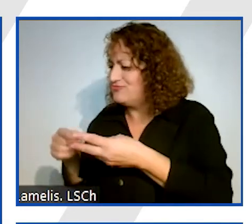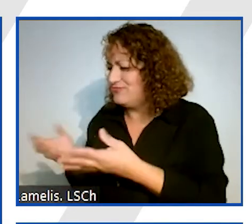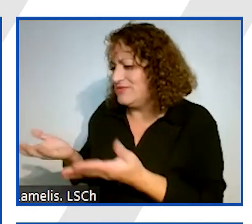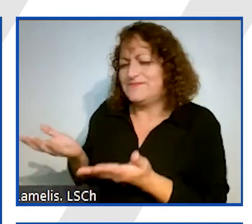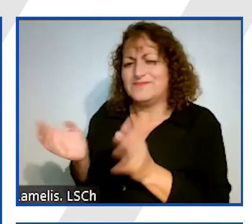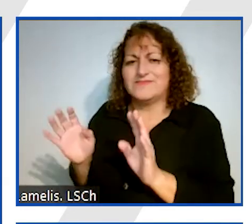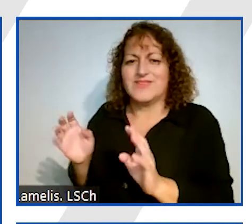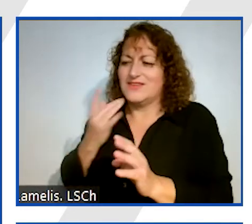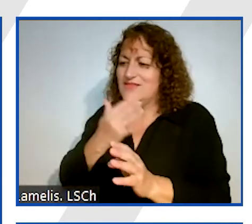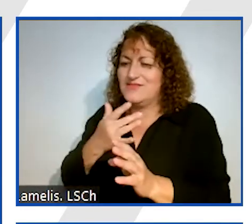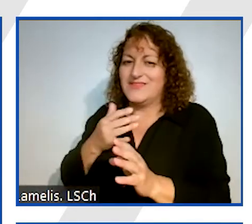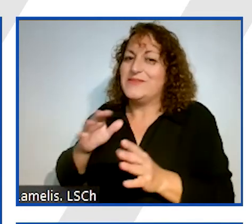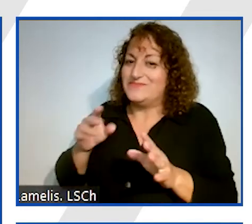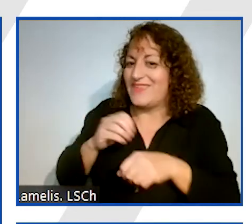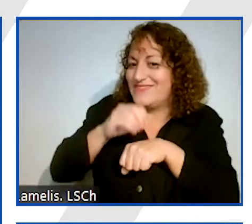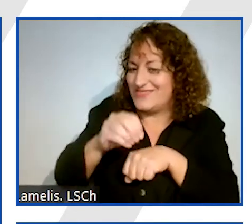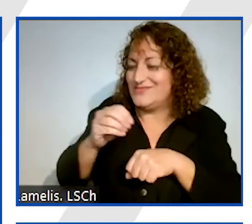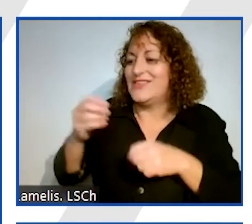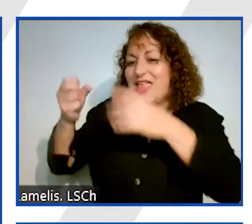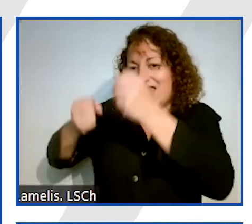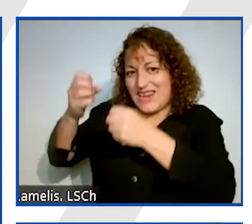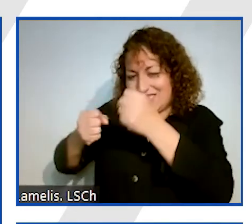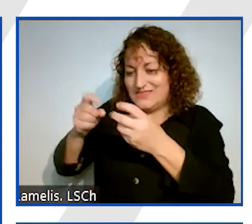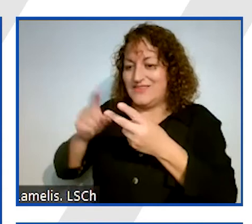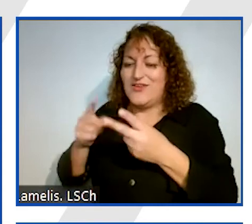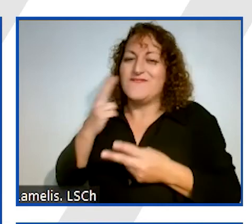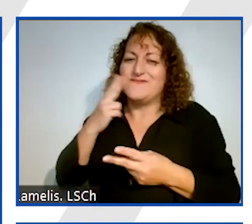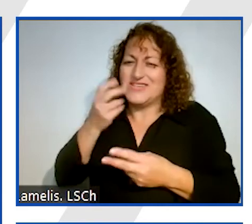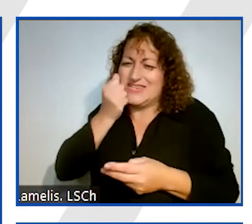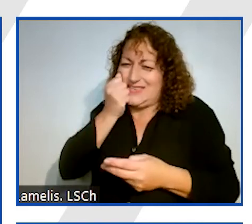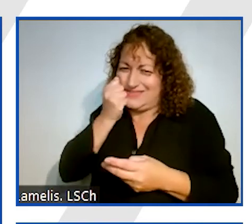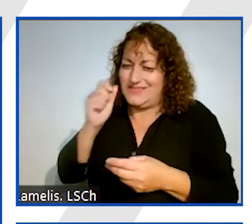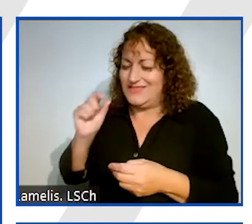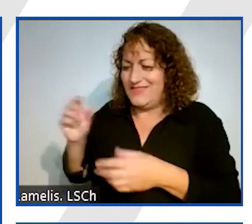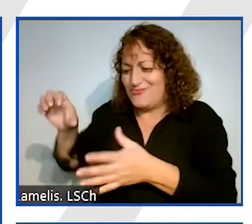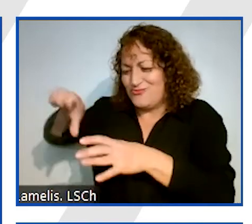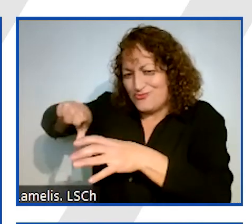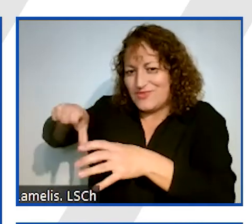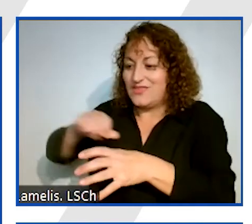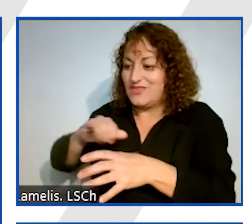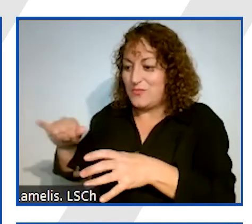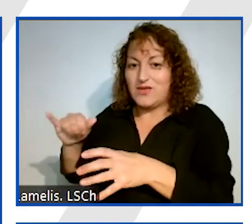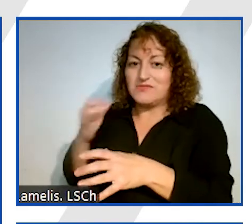¿No te parece? Si póngale en leche o póngale en vinagre un ratito y le va a cambiar el sabor.